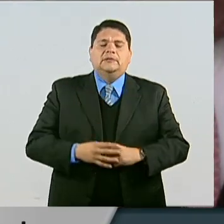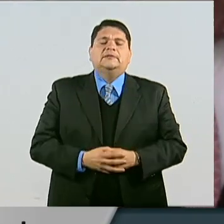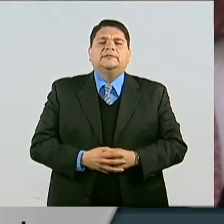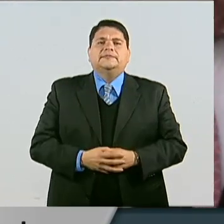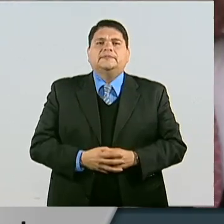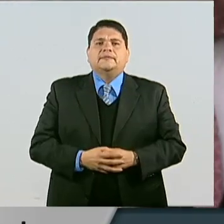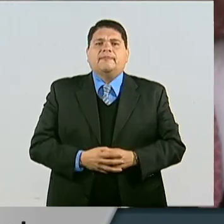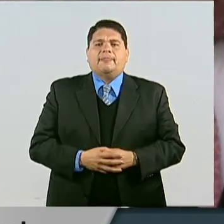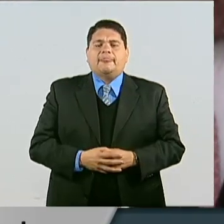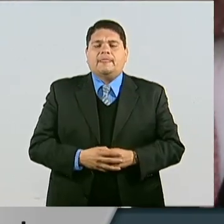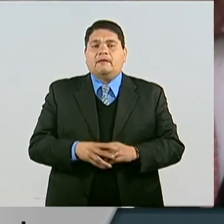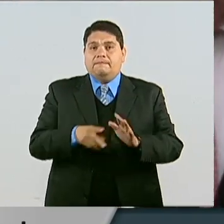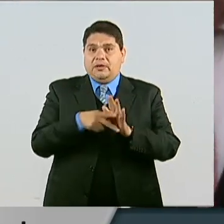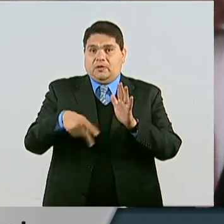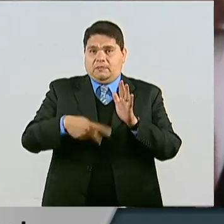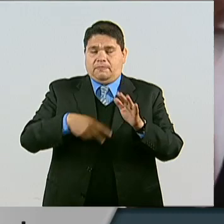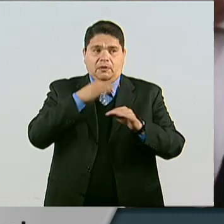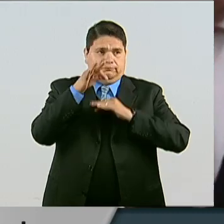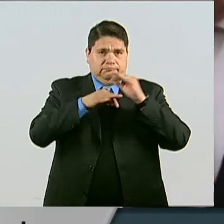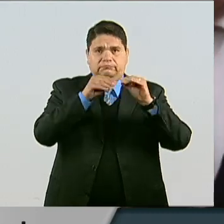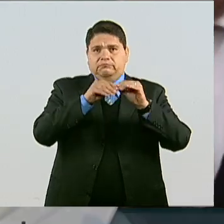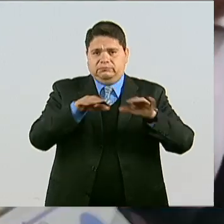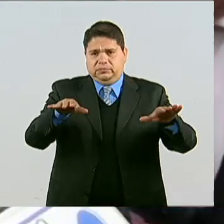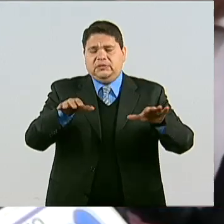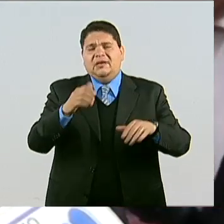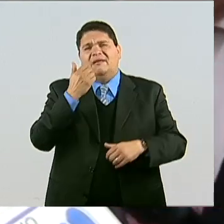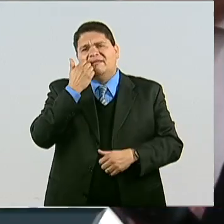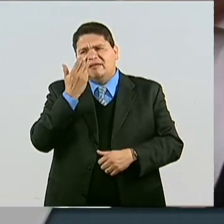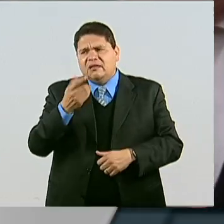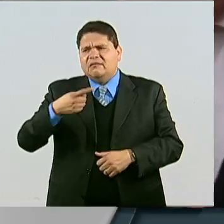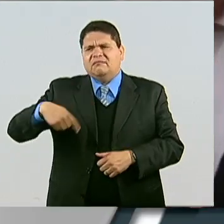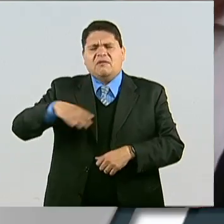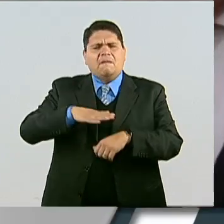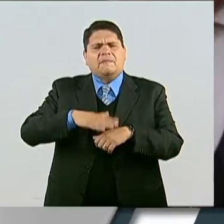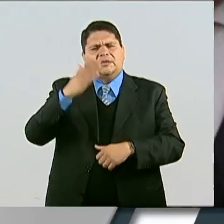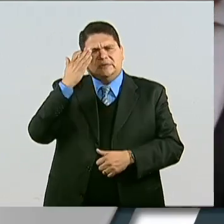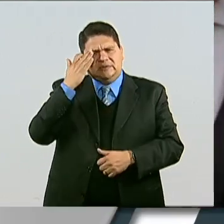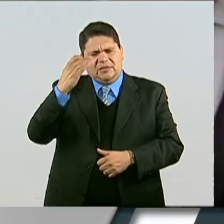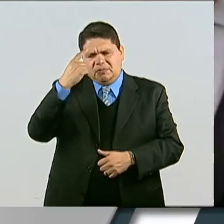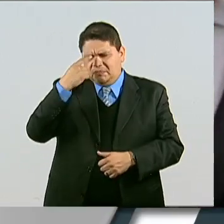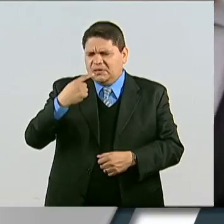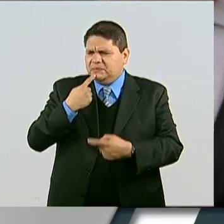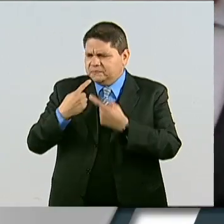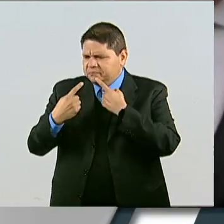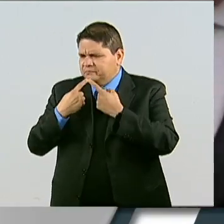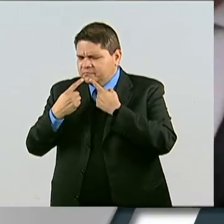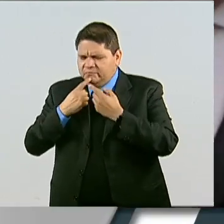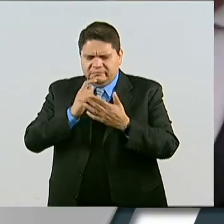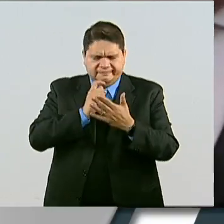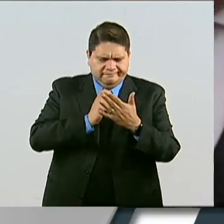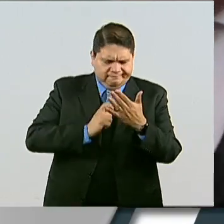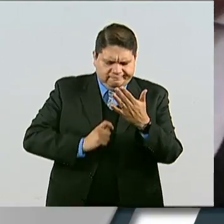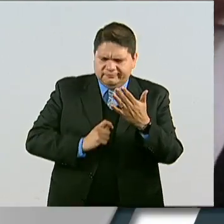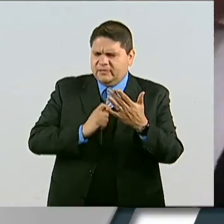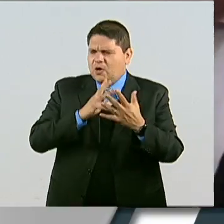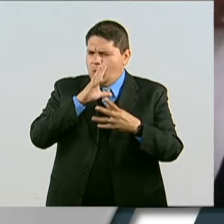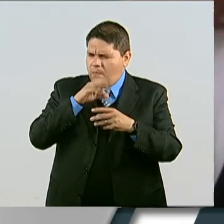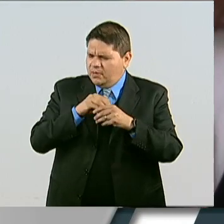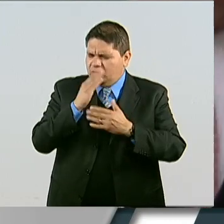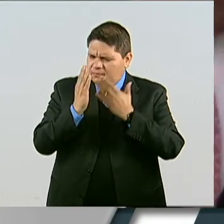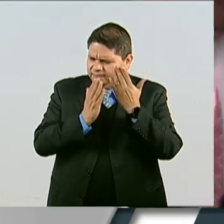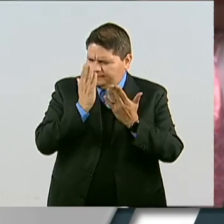de publicidad en la Gaceta y querían tener mayor tiempo para interiorizarse en su contenido, en el análisis de la